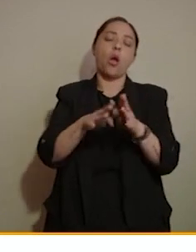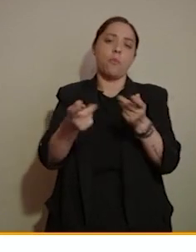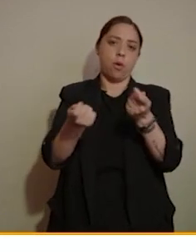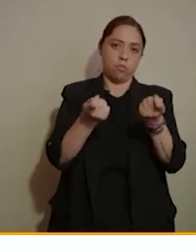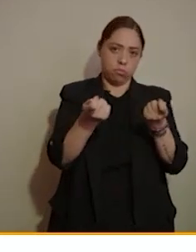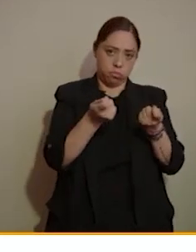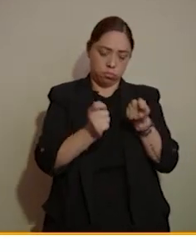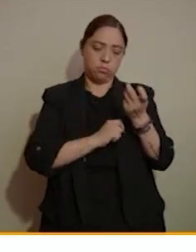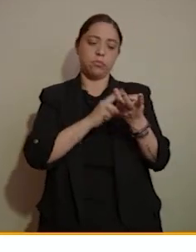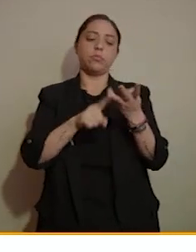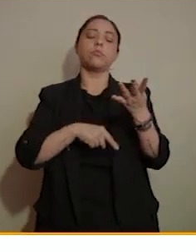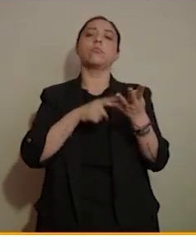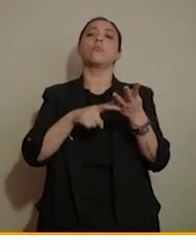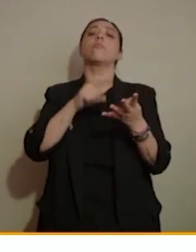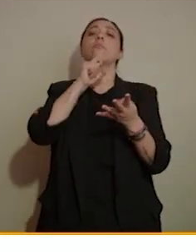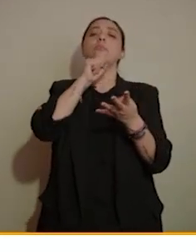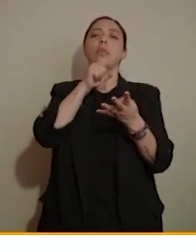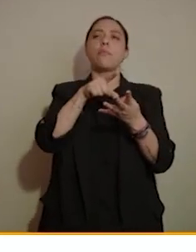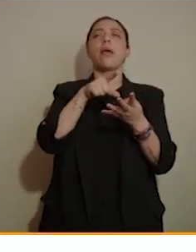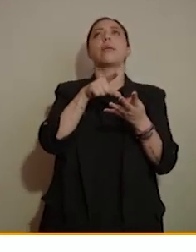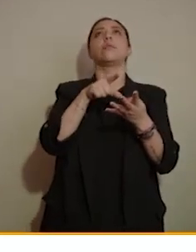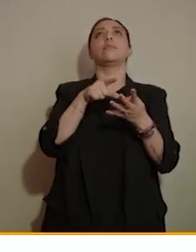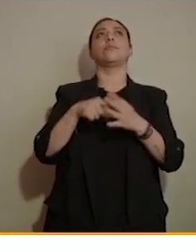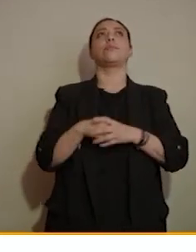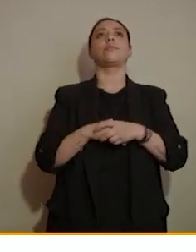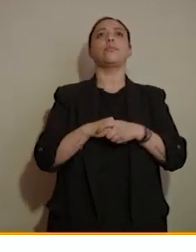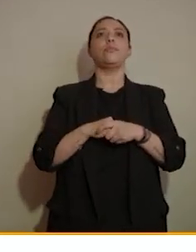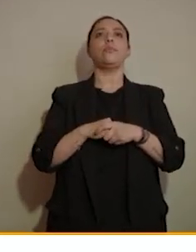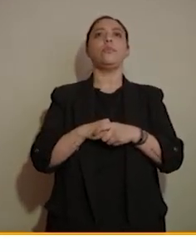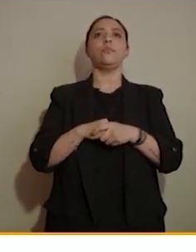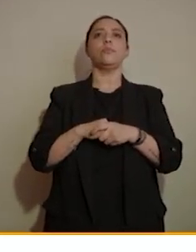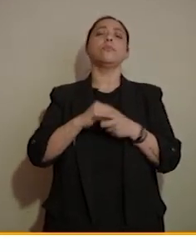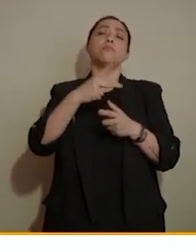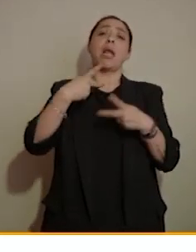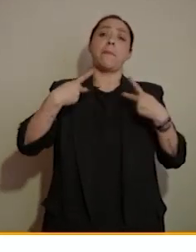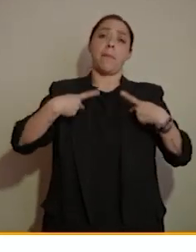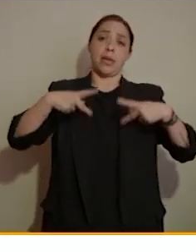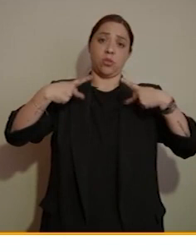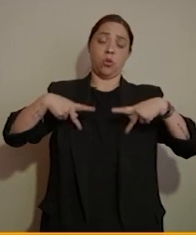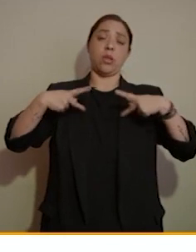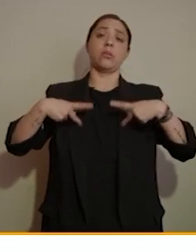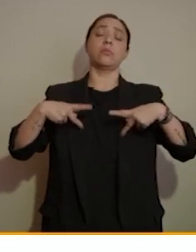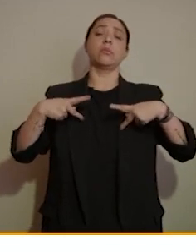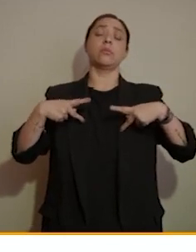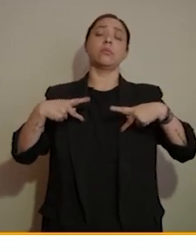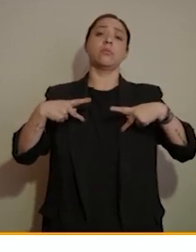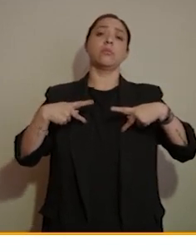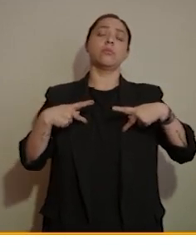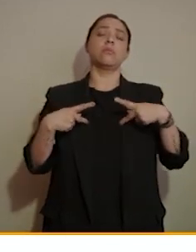compatibilidad entre la protección a inversionistas que